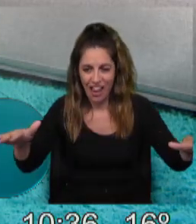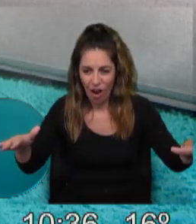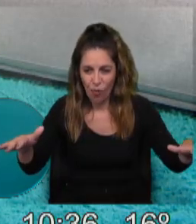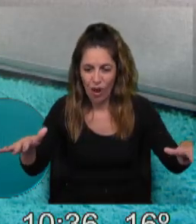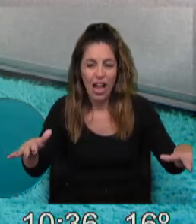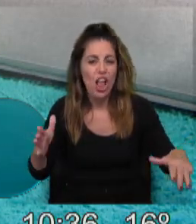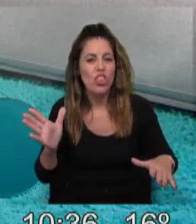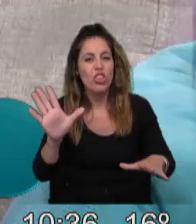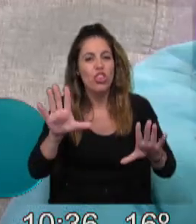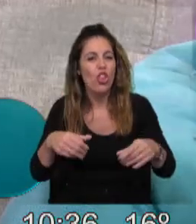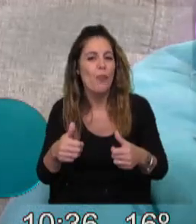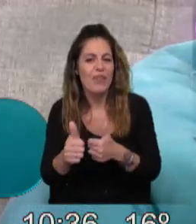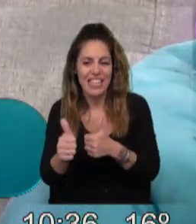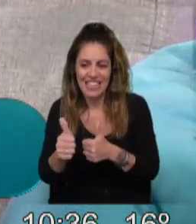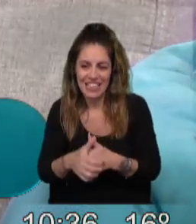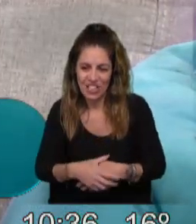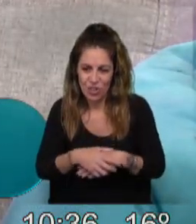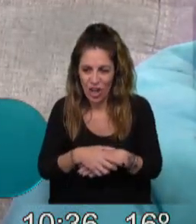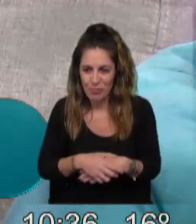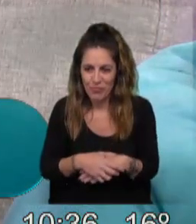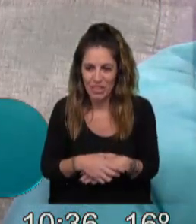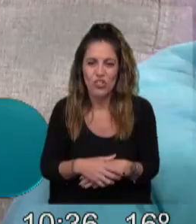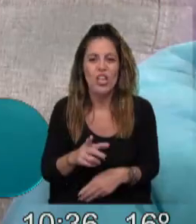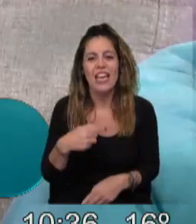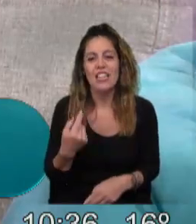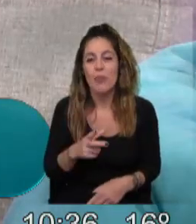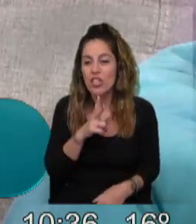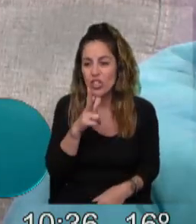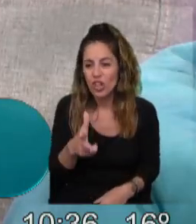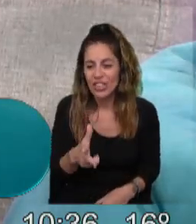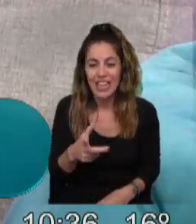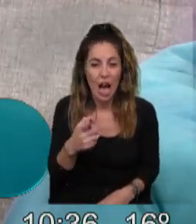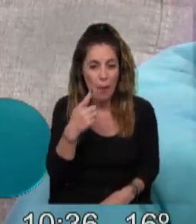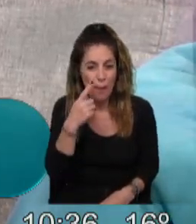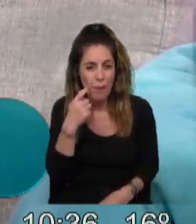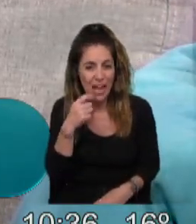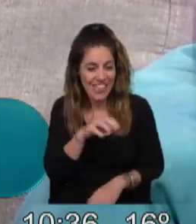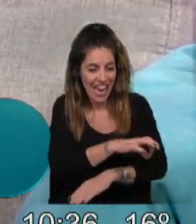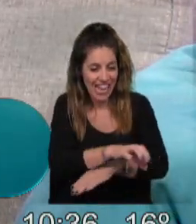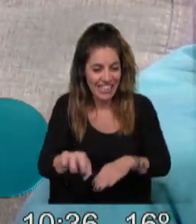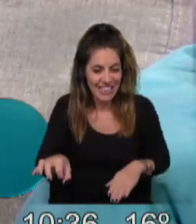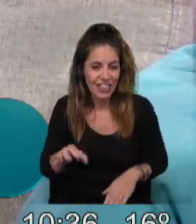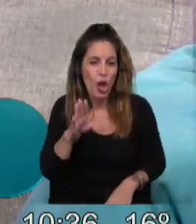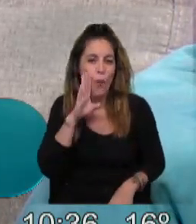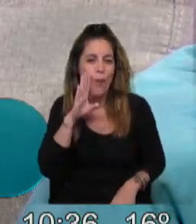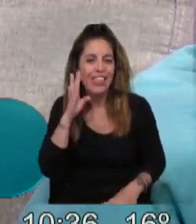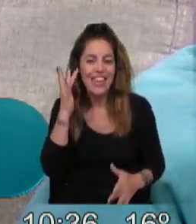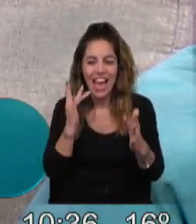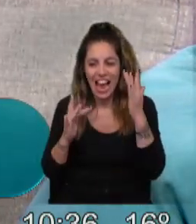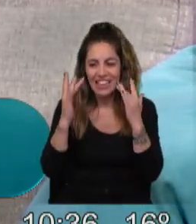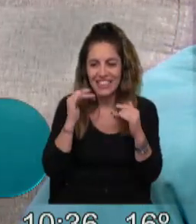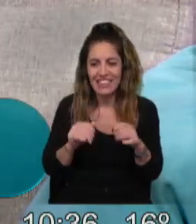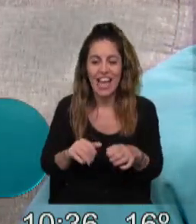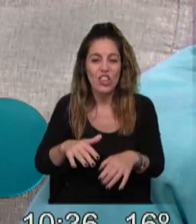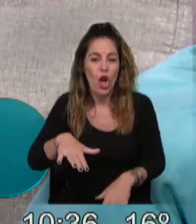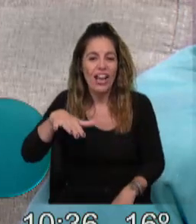son amigos, nos encontramos todos. Y luego soy hija de padre arquitecto, madre artista, y crecí en el mundo del arte. Entonces